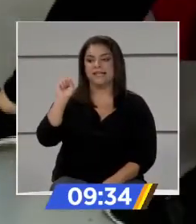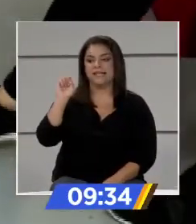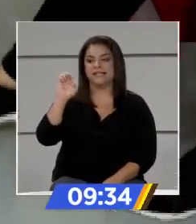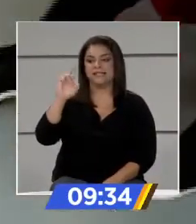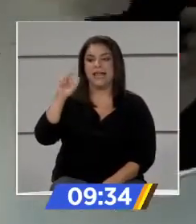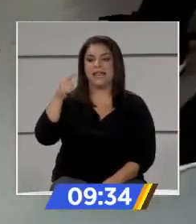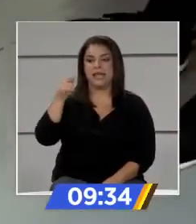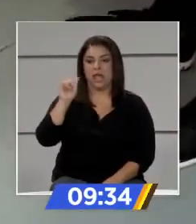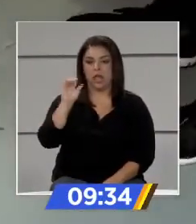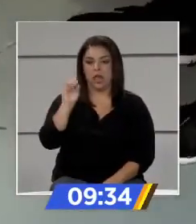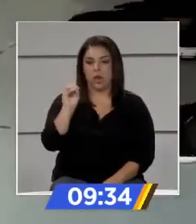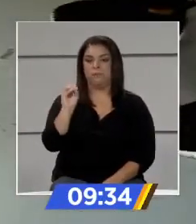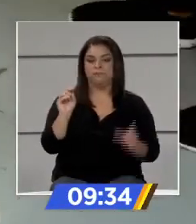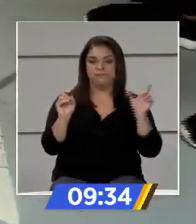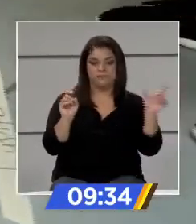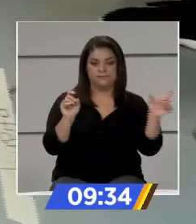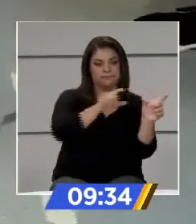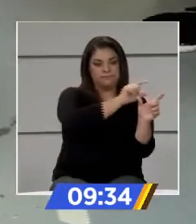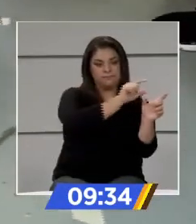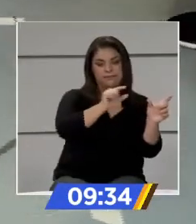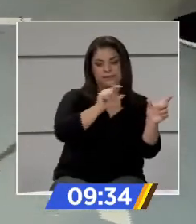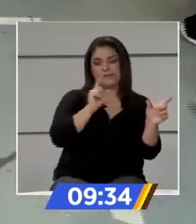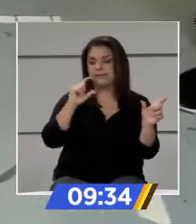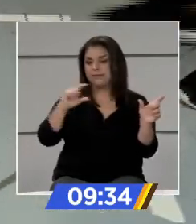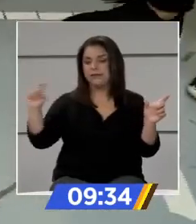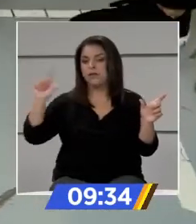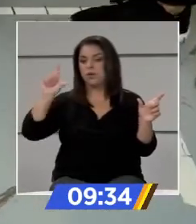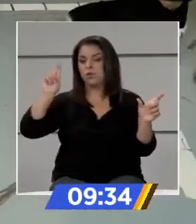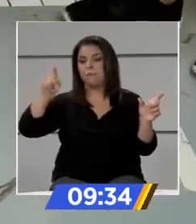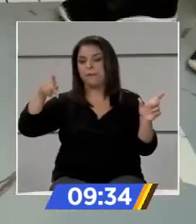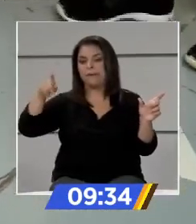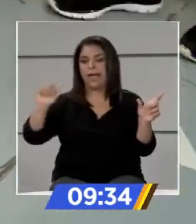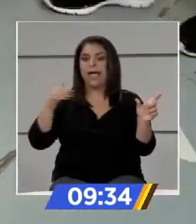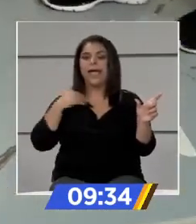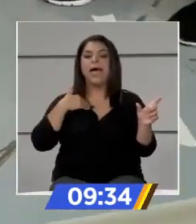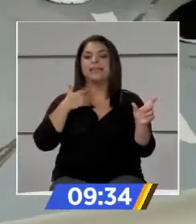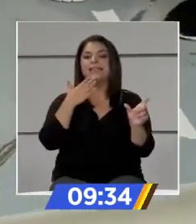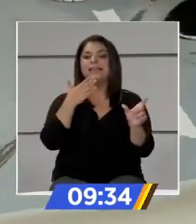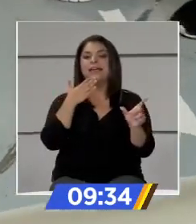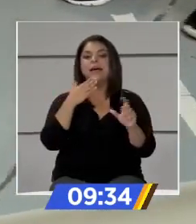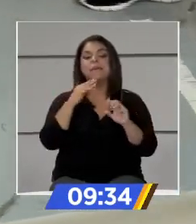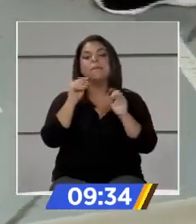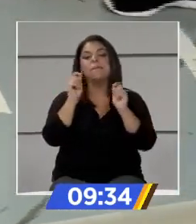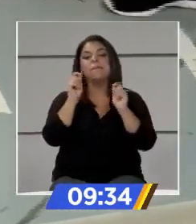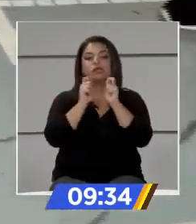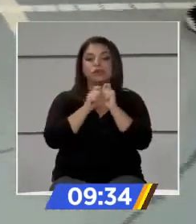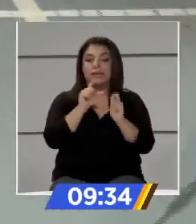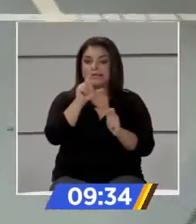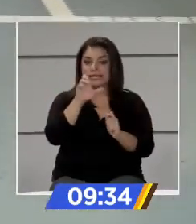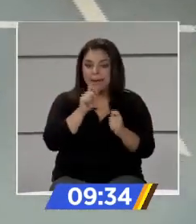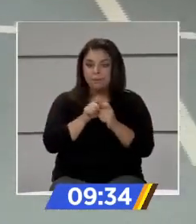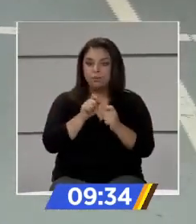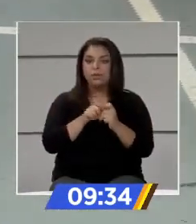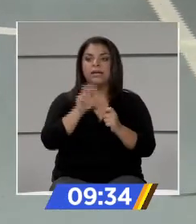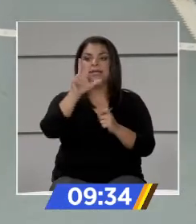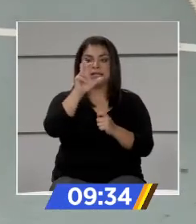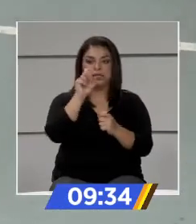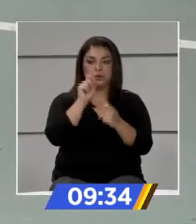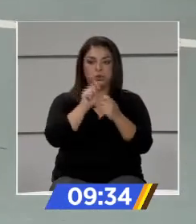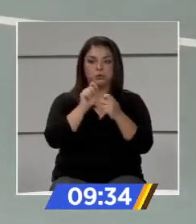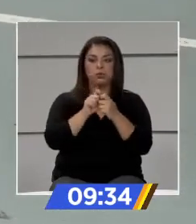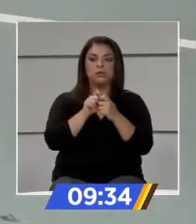aquí dice Lupita, y hay diferentes puntajes. Por ejemplo, aquí hay 100 puntos, 300 puntos, y el que lo llegue hasta